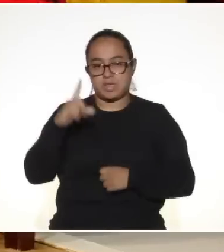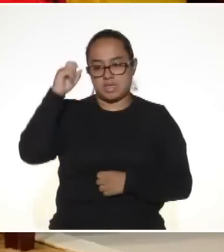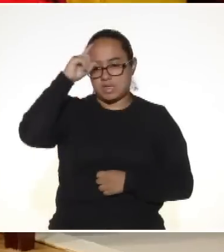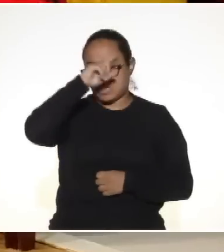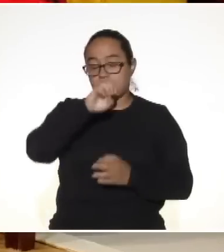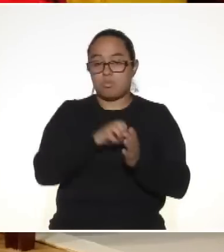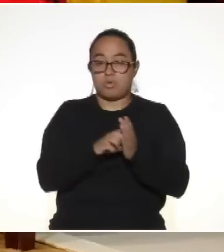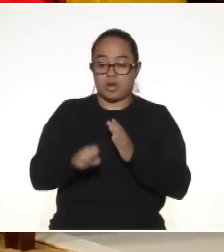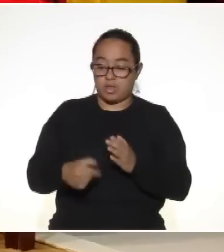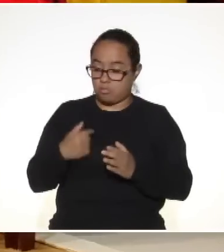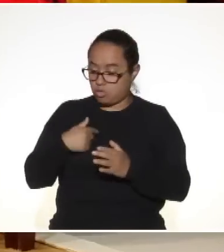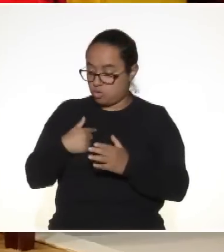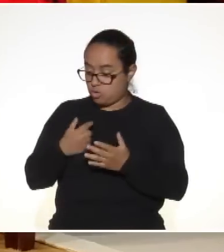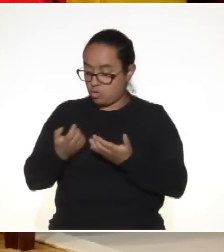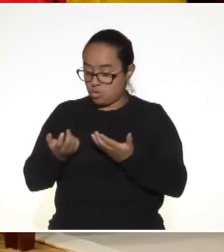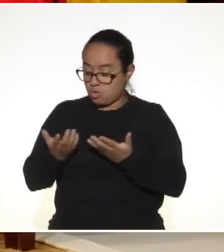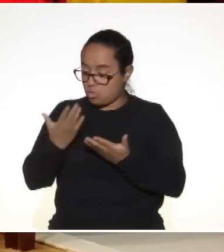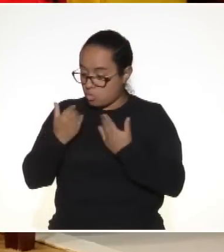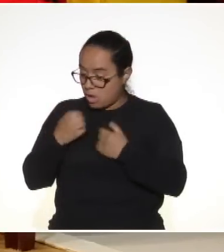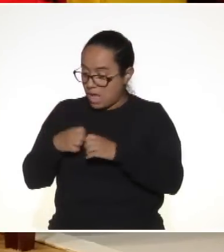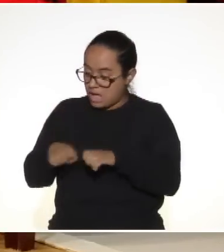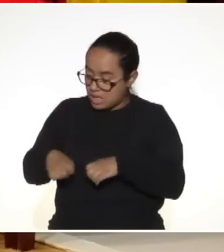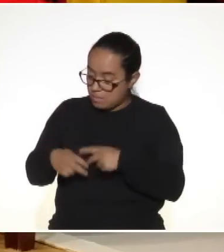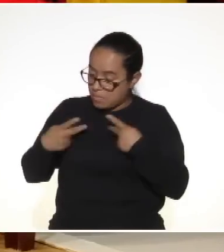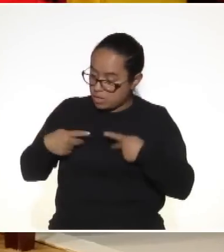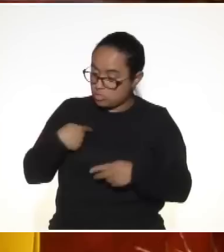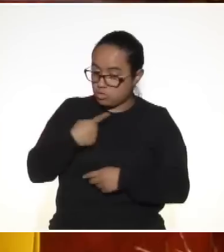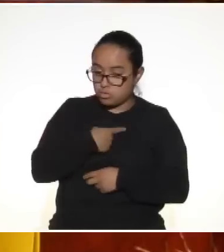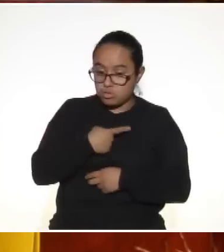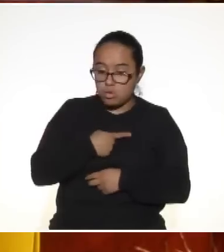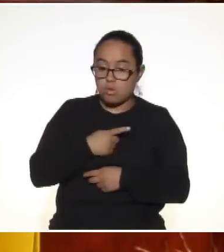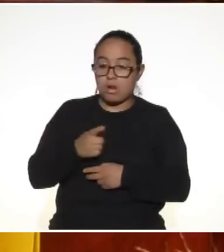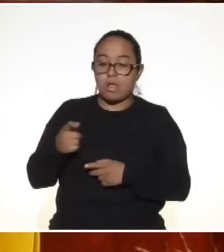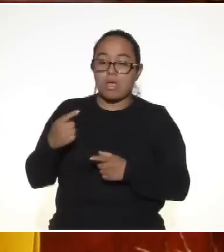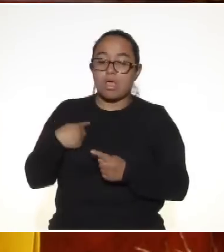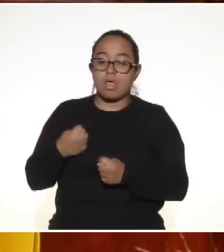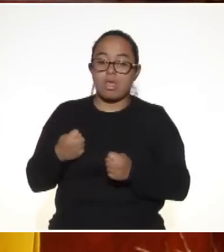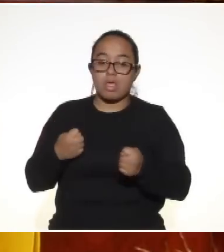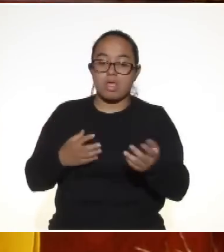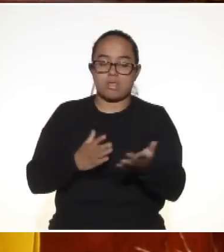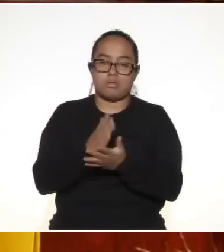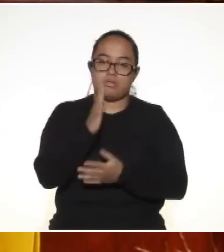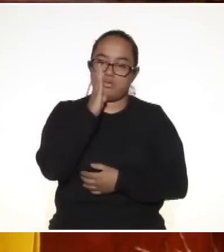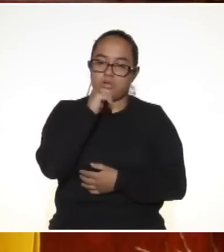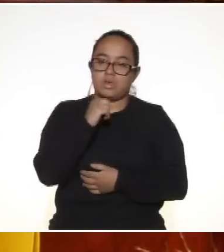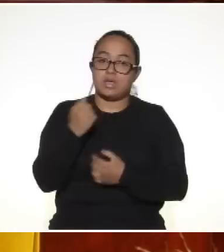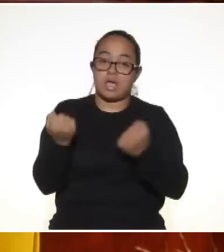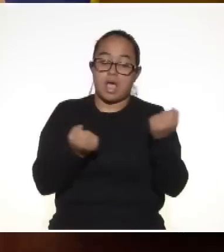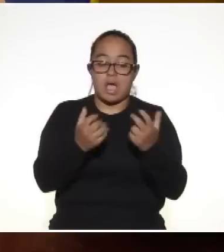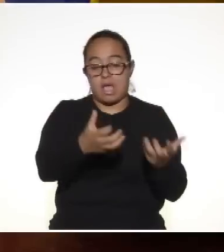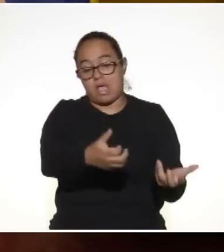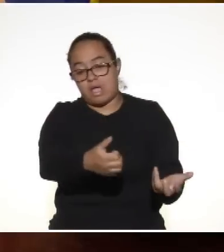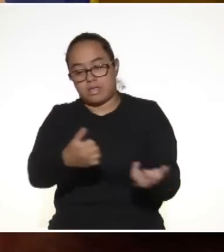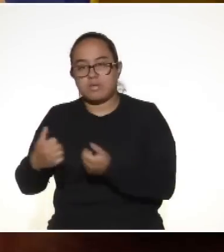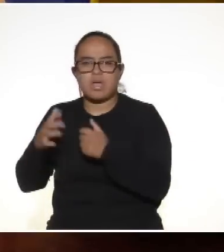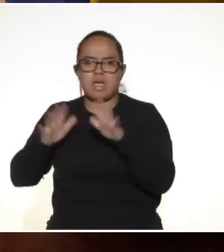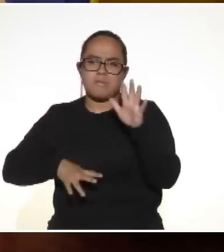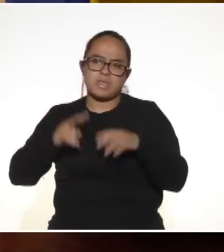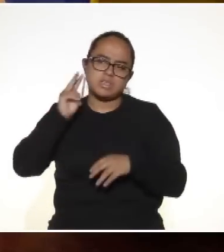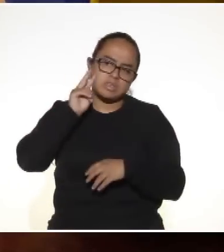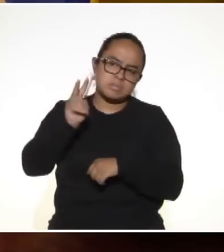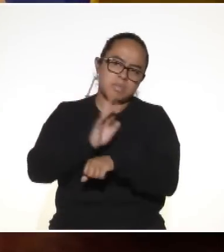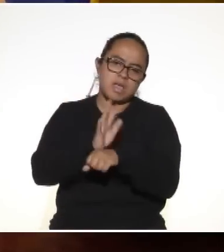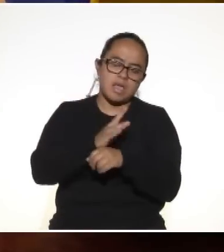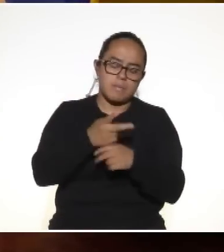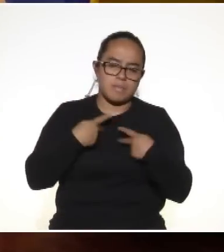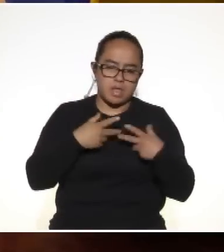equipo de protección atienda un accidente tipo una volcadura. Cuando ayudarlos a salir del coche, eso lo vemos en películas todo el tiempo. ¿Qué se